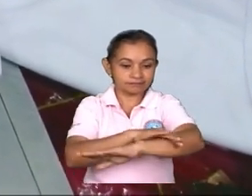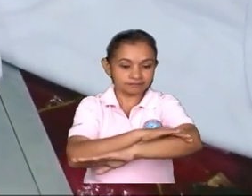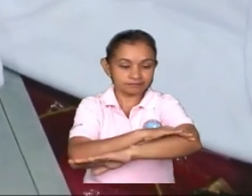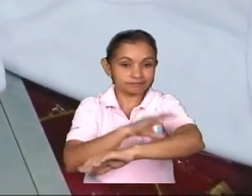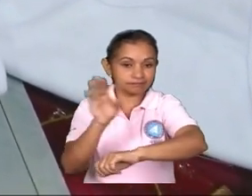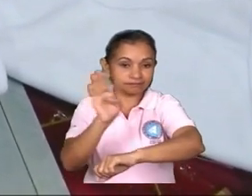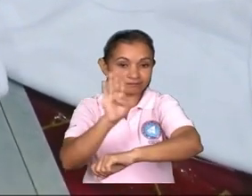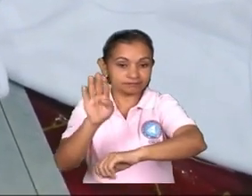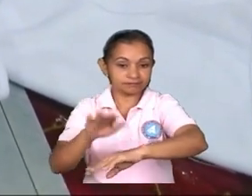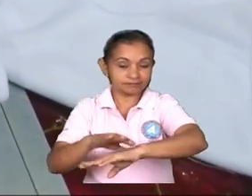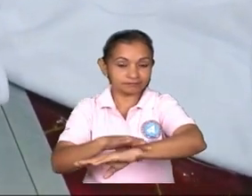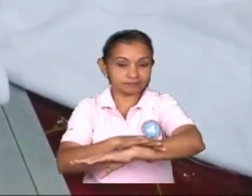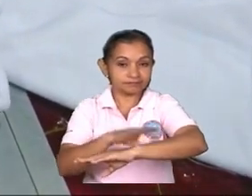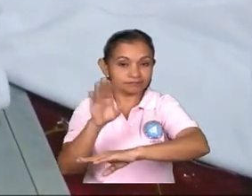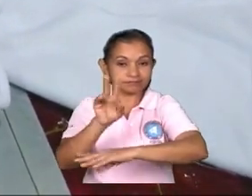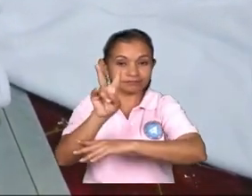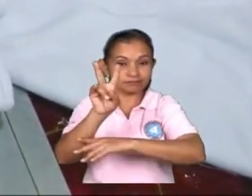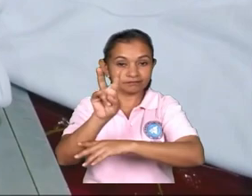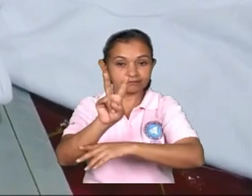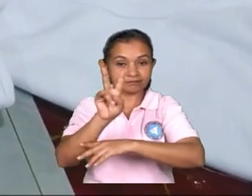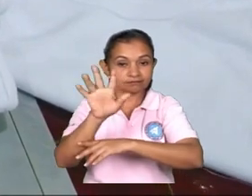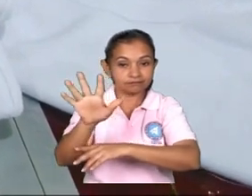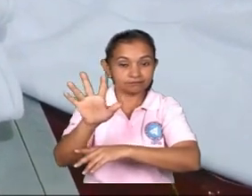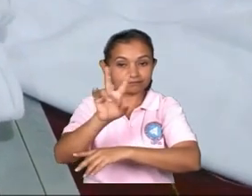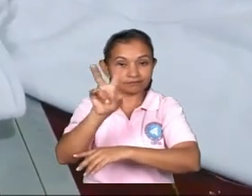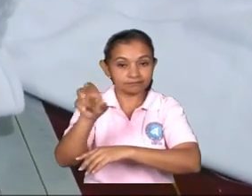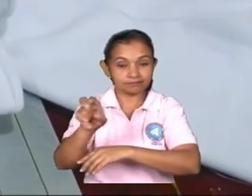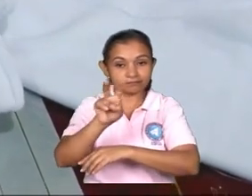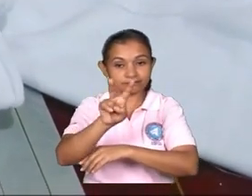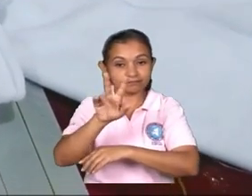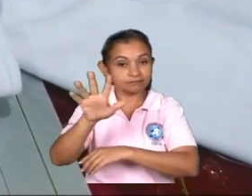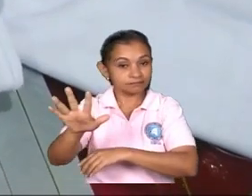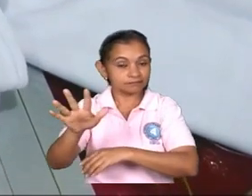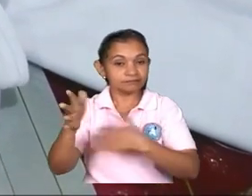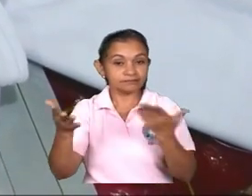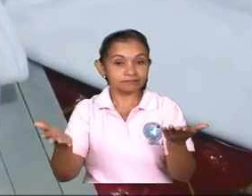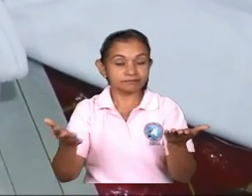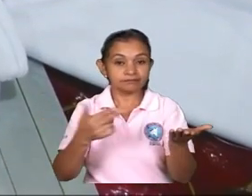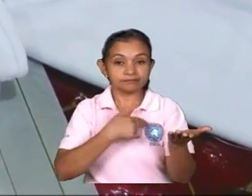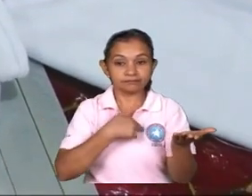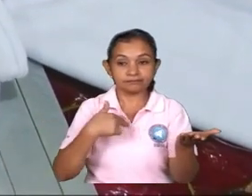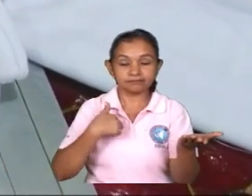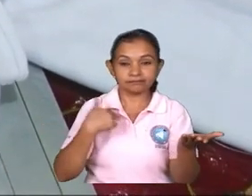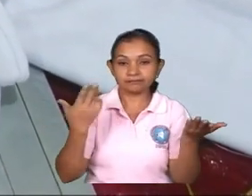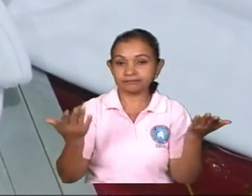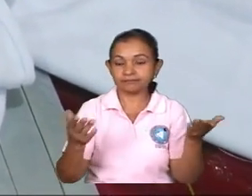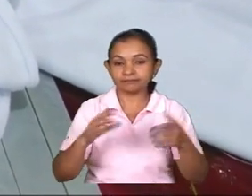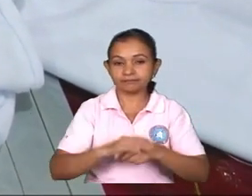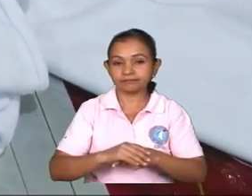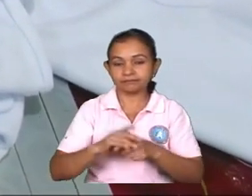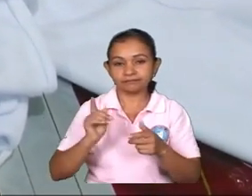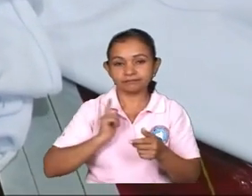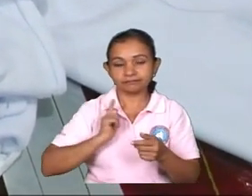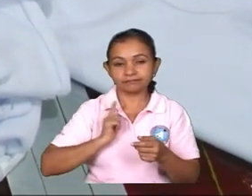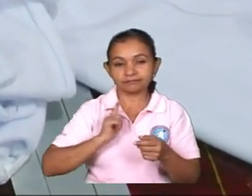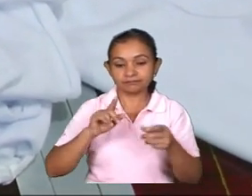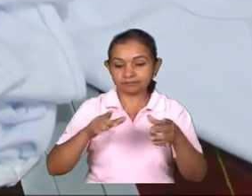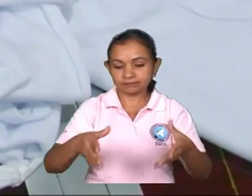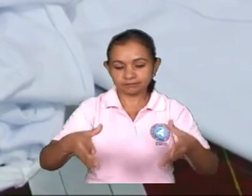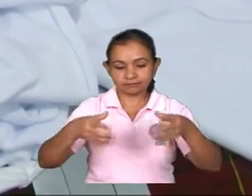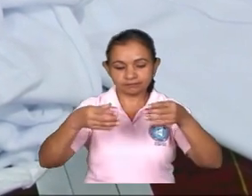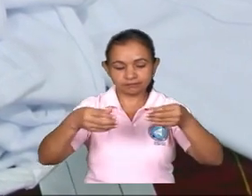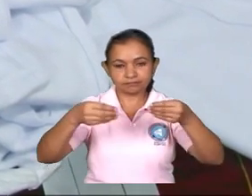de estudiante vale 25 pesos. Entonces, si me llevan, como decir, todo el